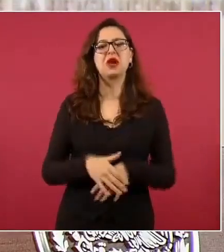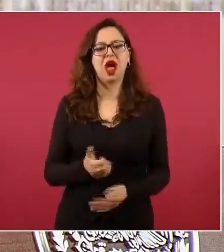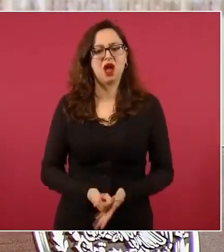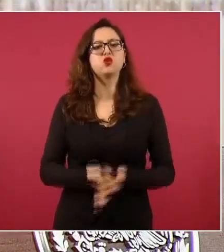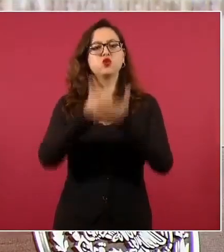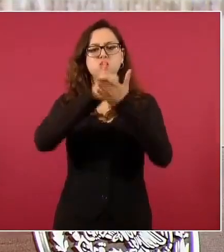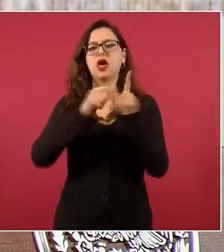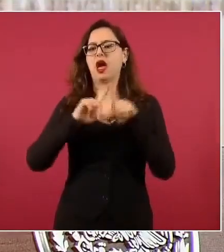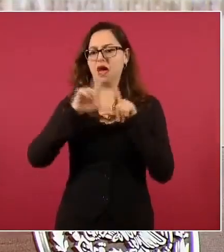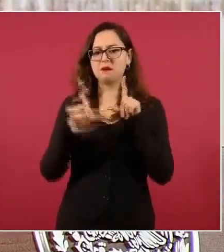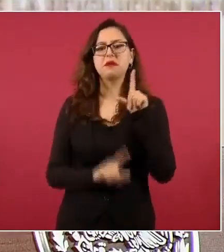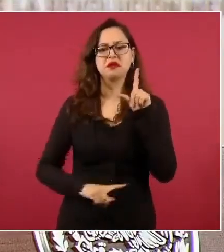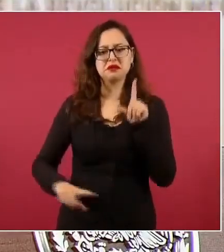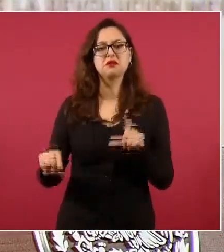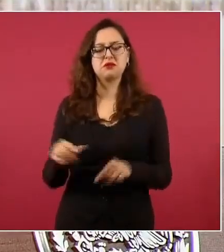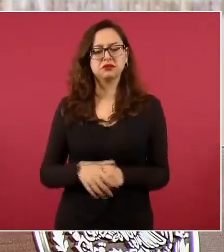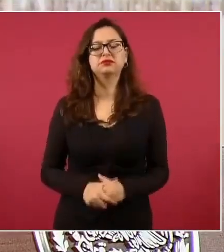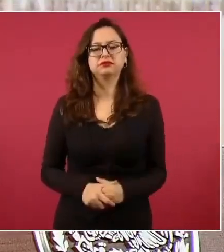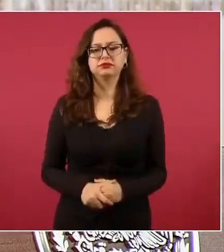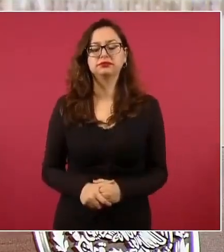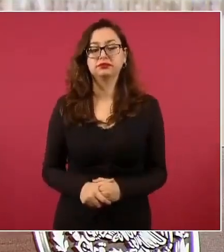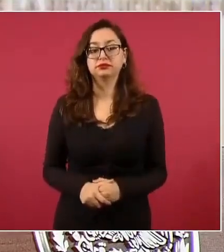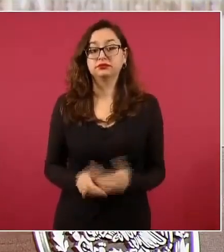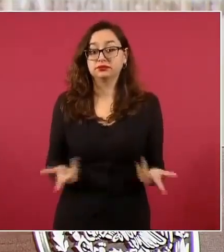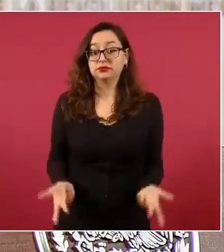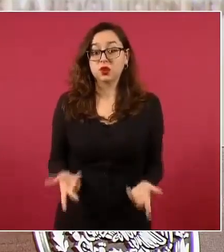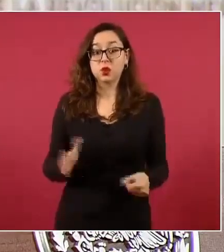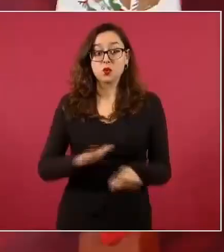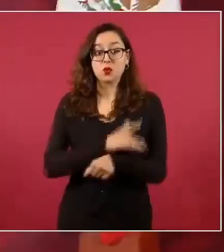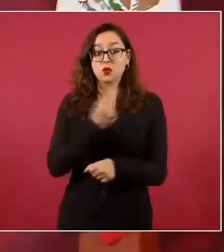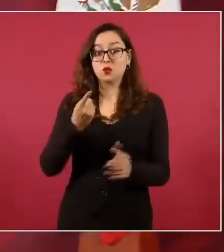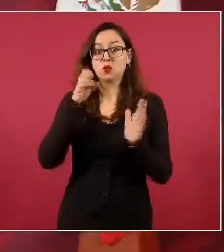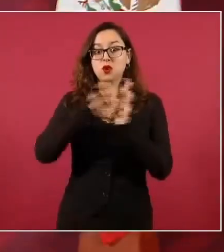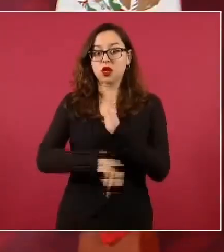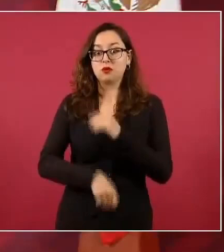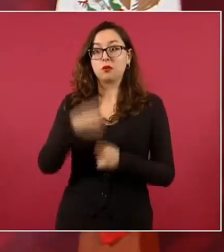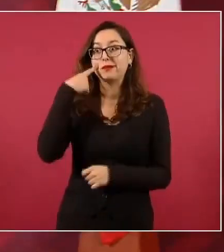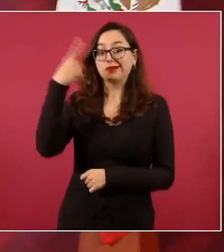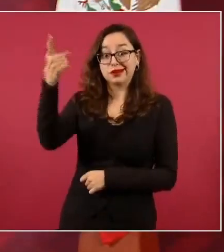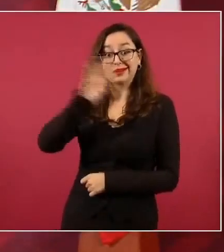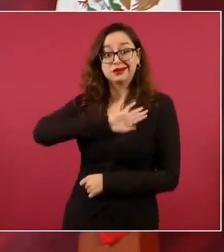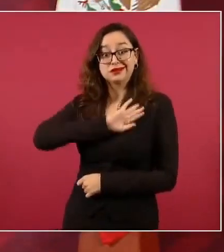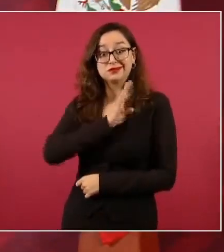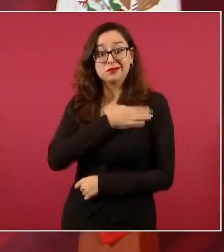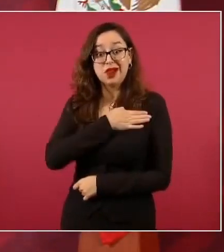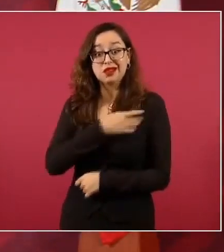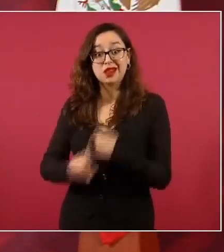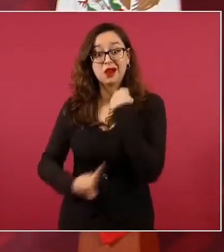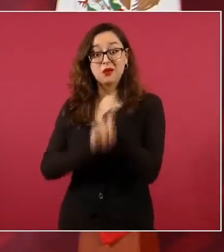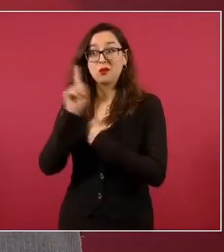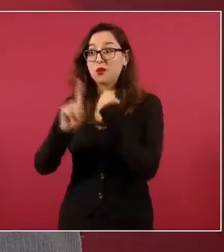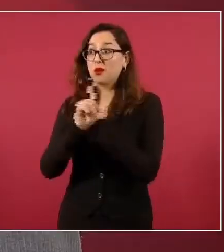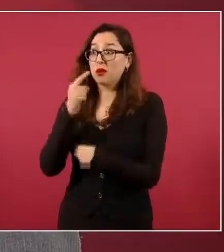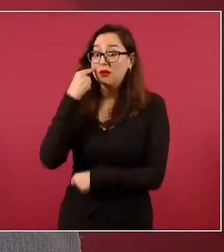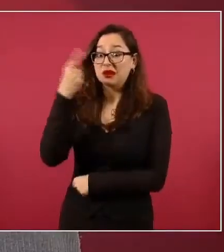porque hablaba yo de que los problemas que tienen en España ahora tienen que ver